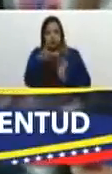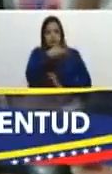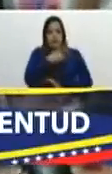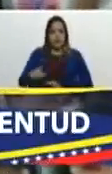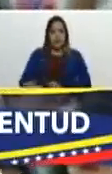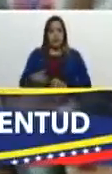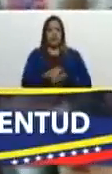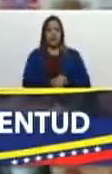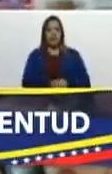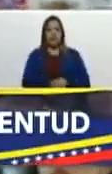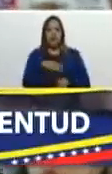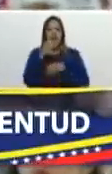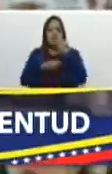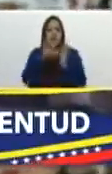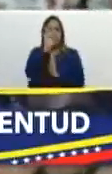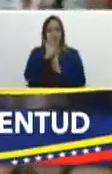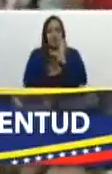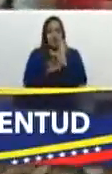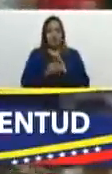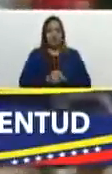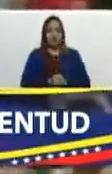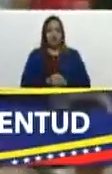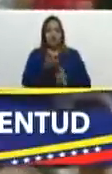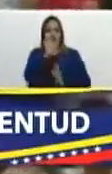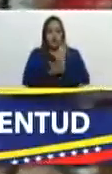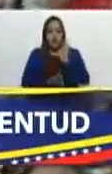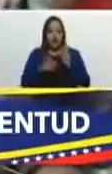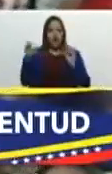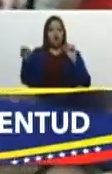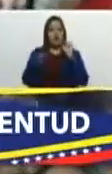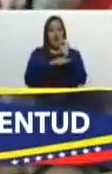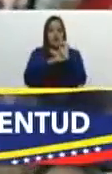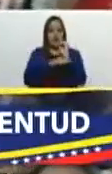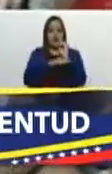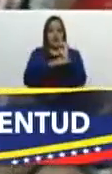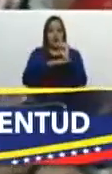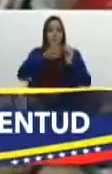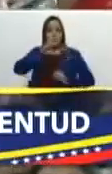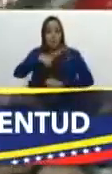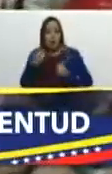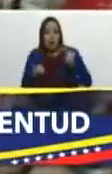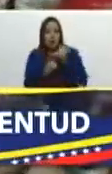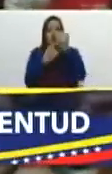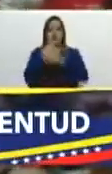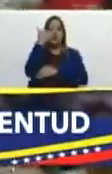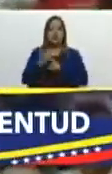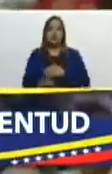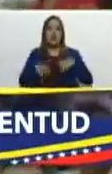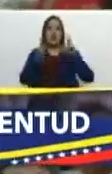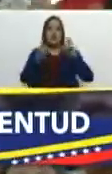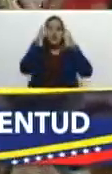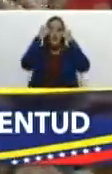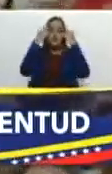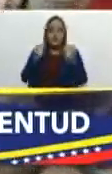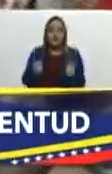presidente, crear un fondo en Petro, para financiar los proyectos factibles de los nuevos